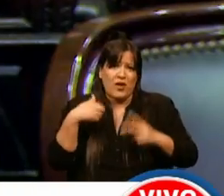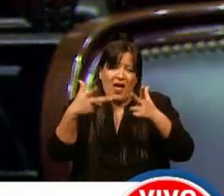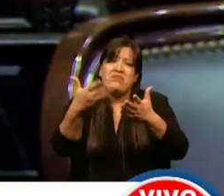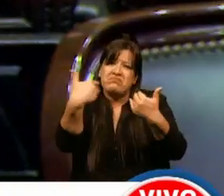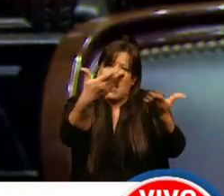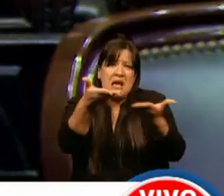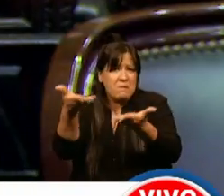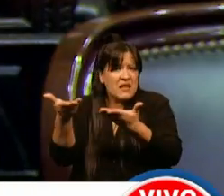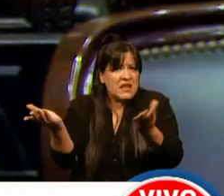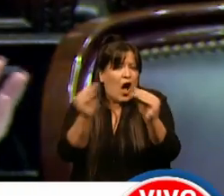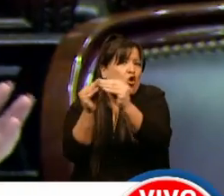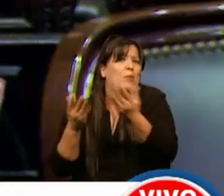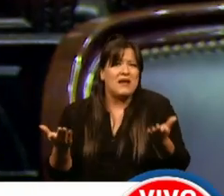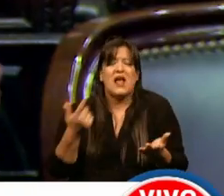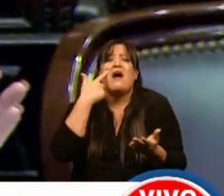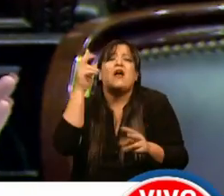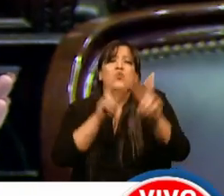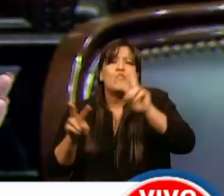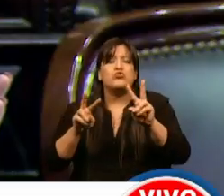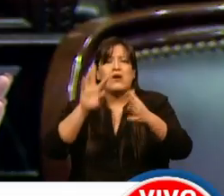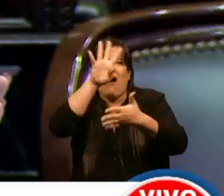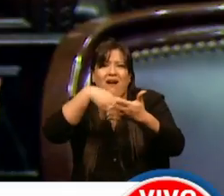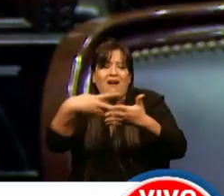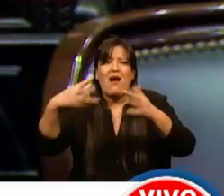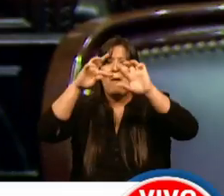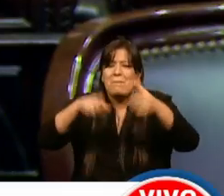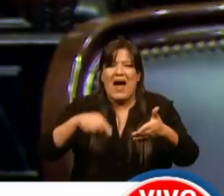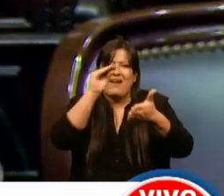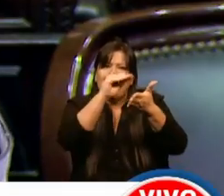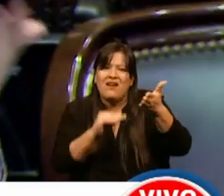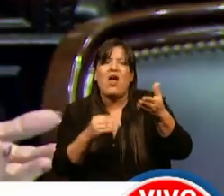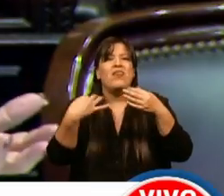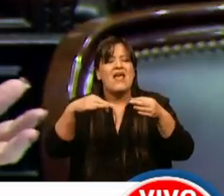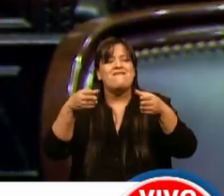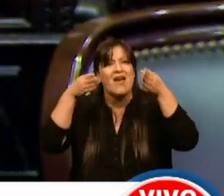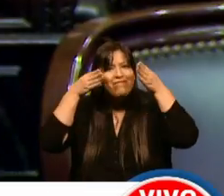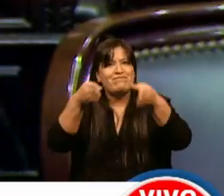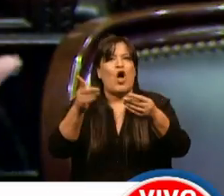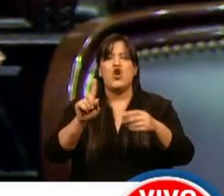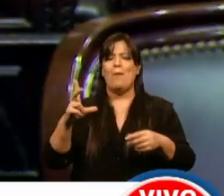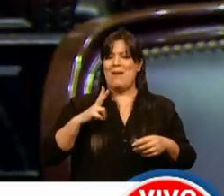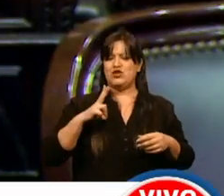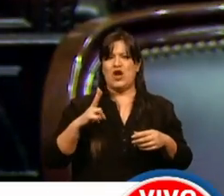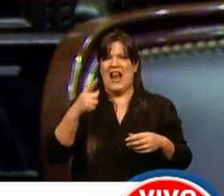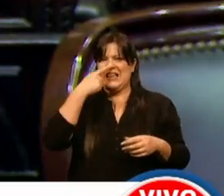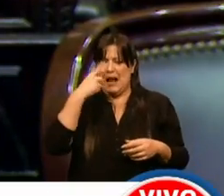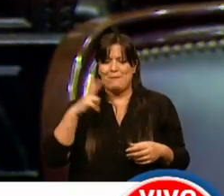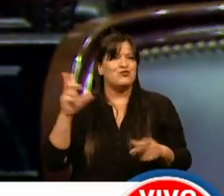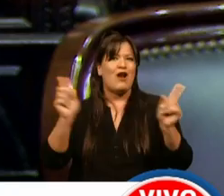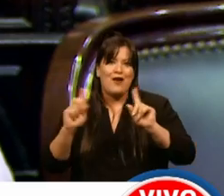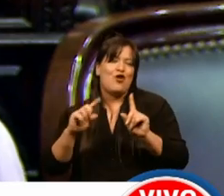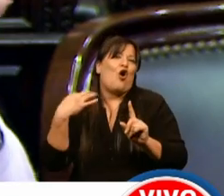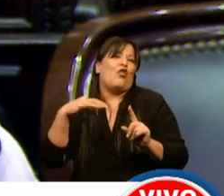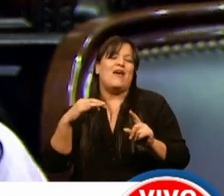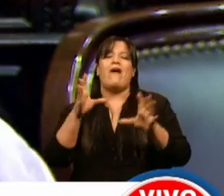a los colegas que busquemos una agenda que claramente y vaya más allá de lo personal de lo